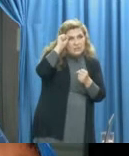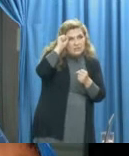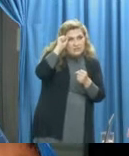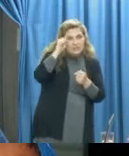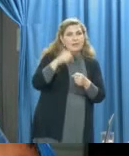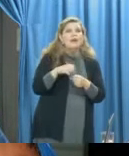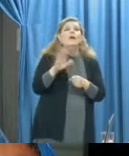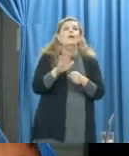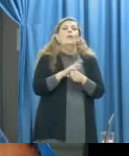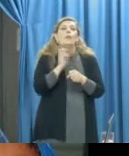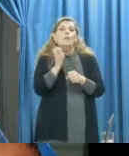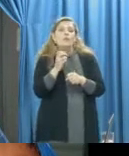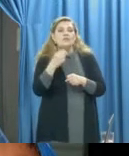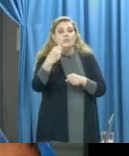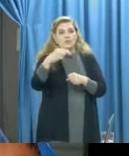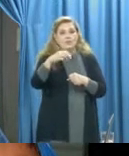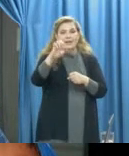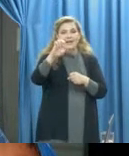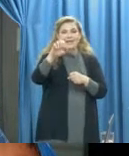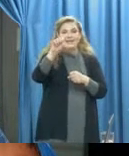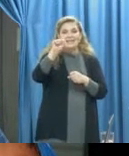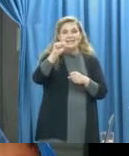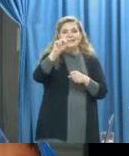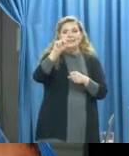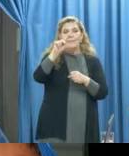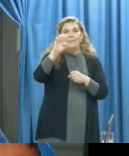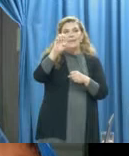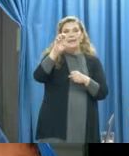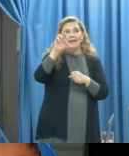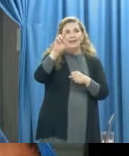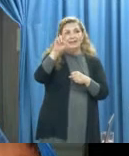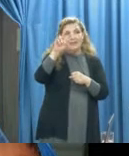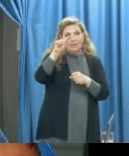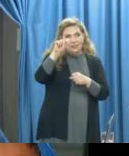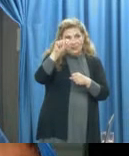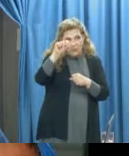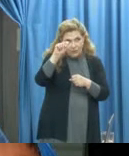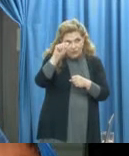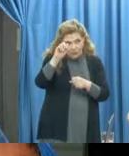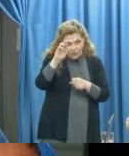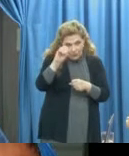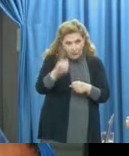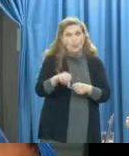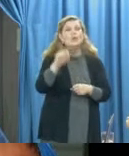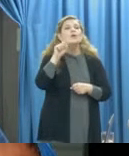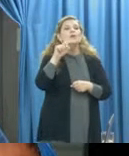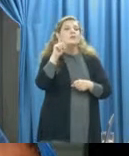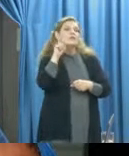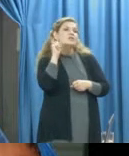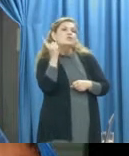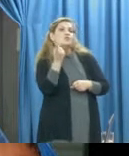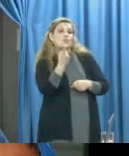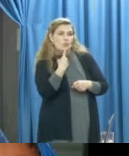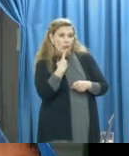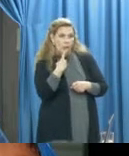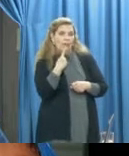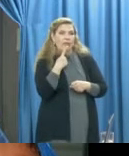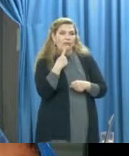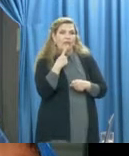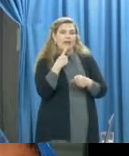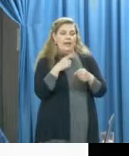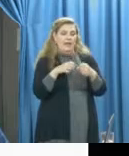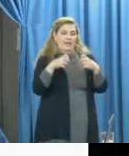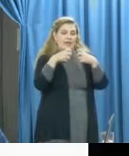síndrome, sino como espectro. Cursa con sordera conductiva básicamente, pero también con sordera neurosensorial.